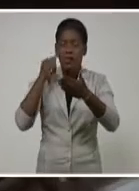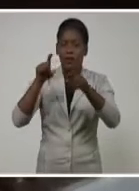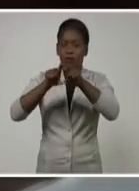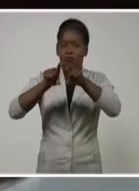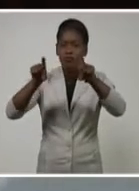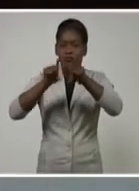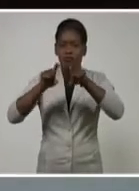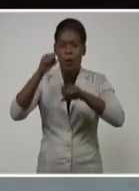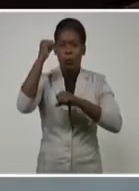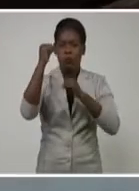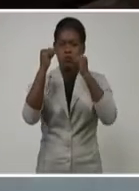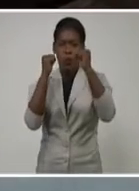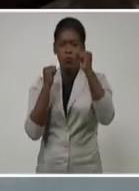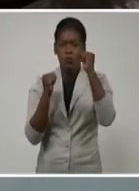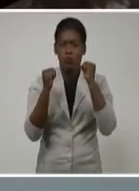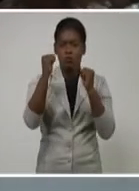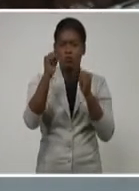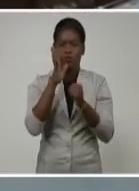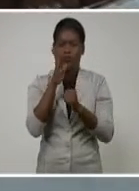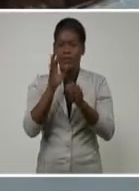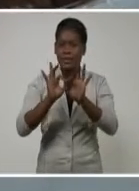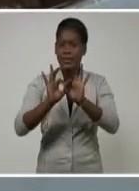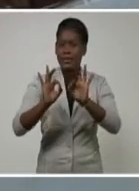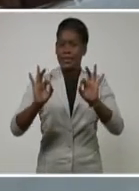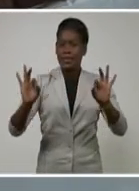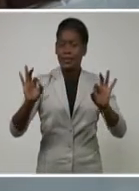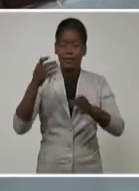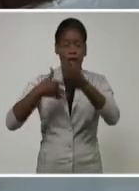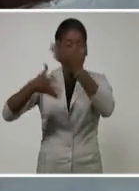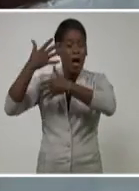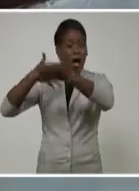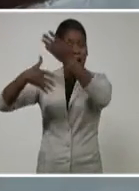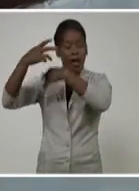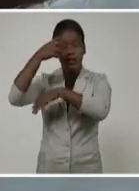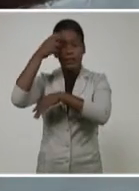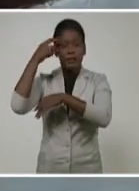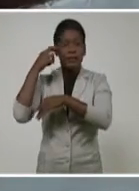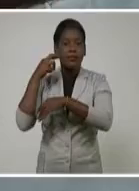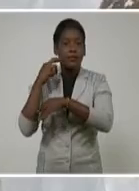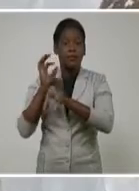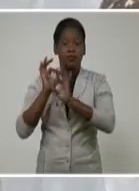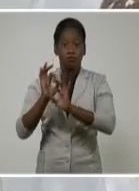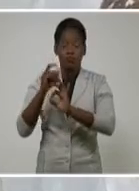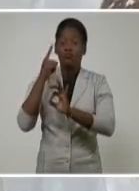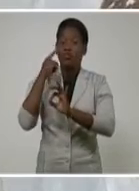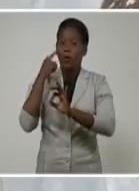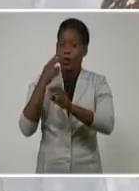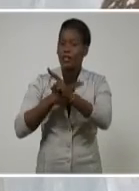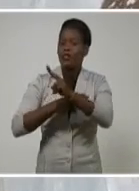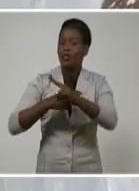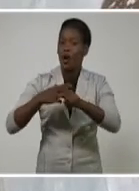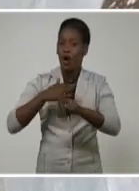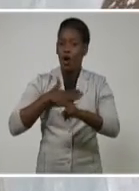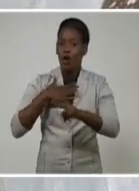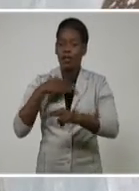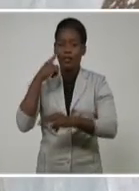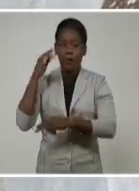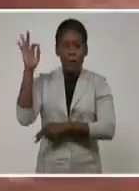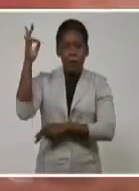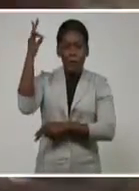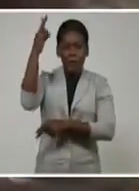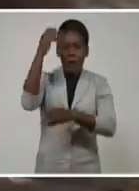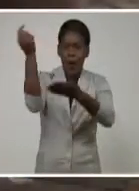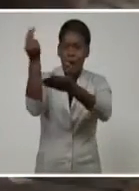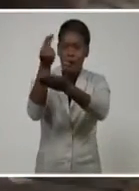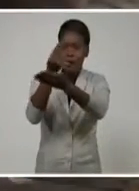cuadrales, doble estribado de vigas y ménsulas de apoyo, con la presencia recurrente en sus dibujos de la paloma, símbolo de la